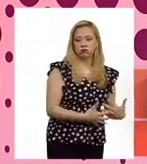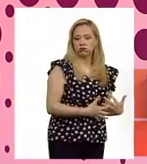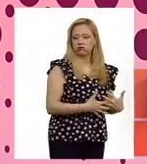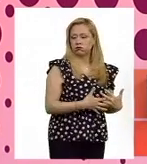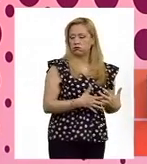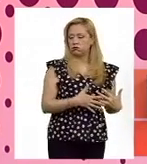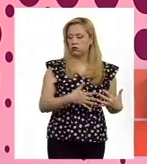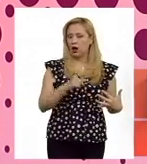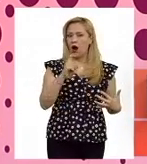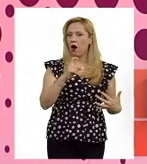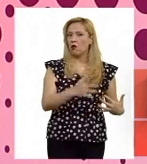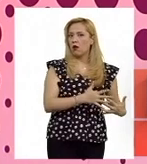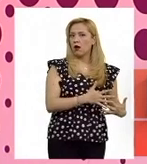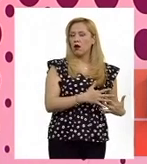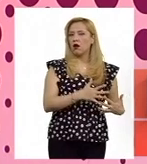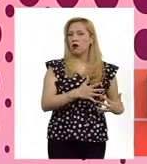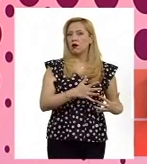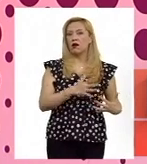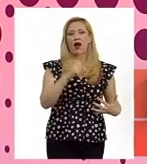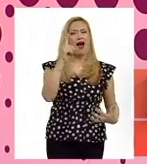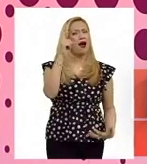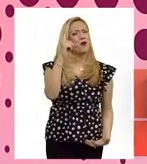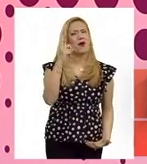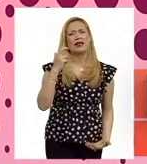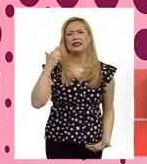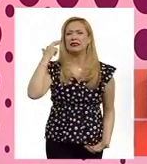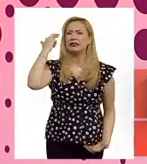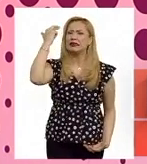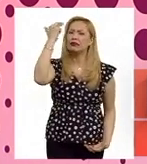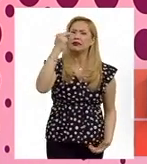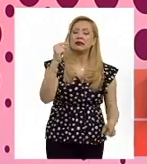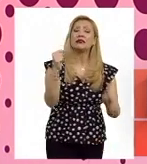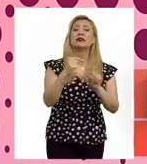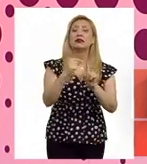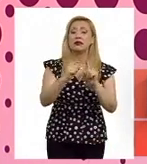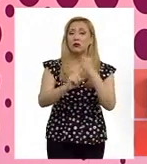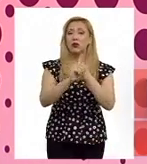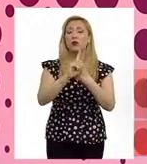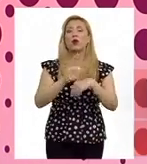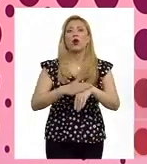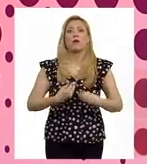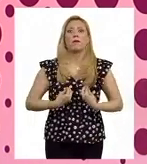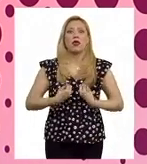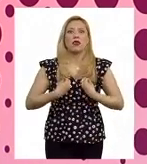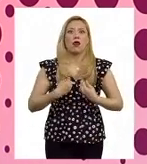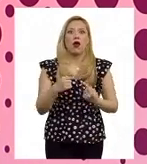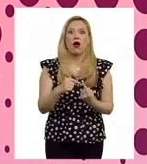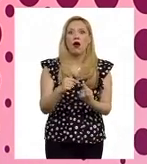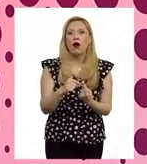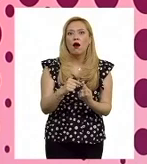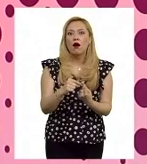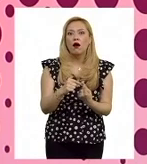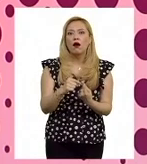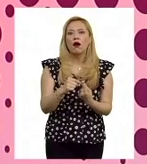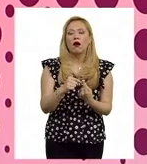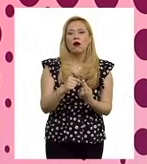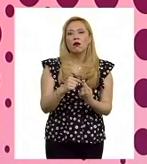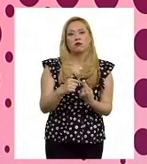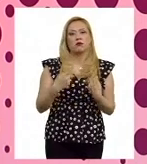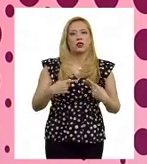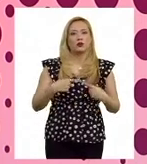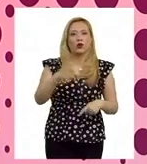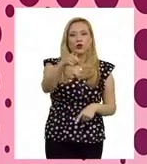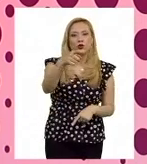Y justamente el agua como fuente de vida, no solo por las cosechas, sino por el ser humano